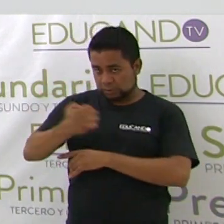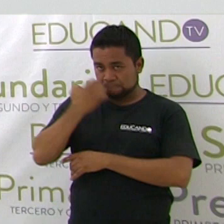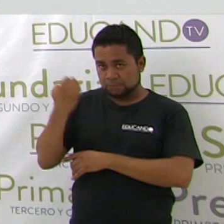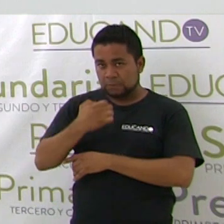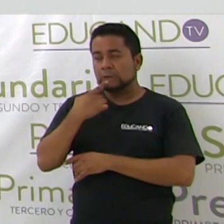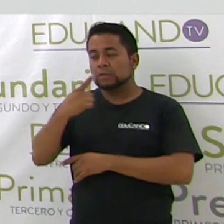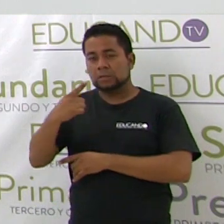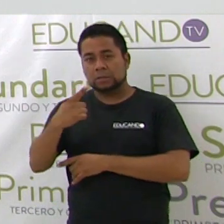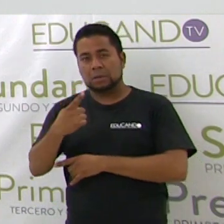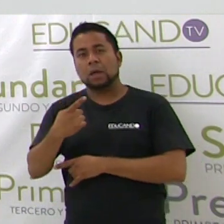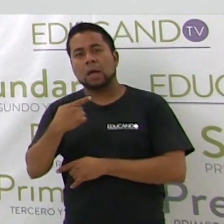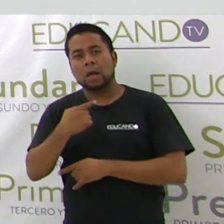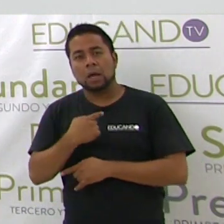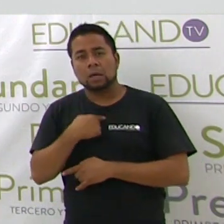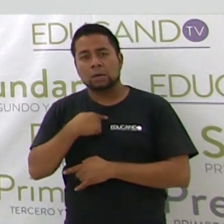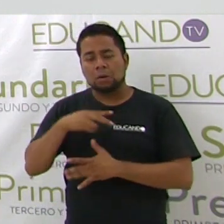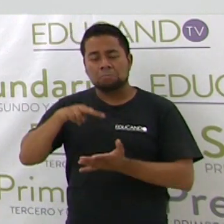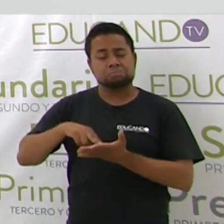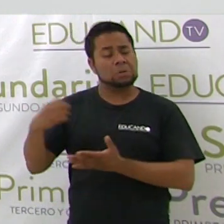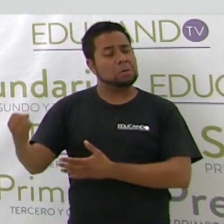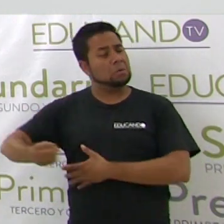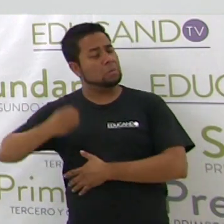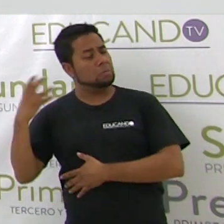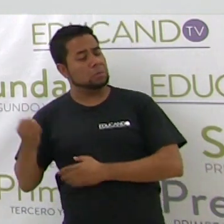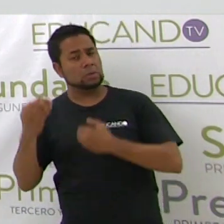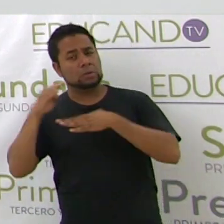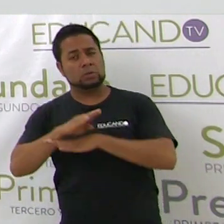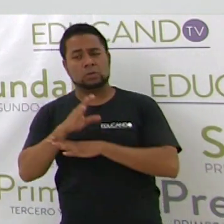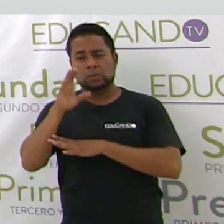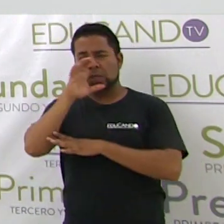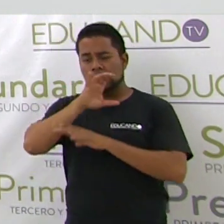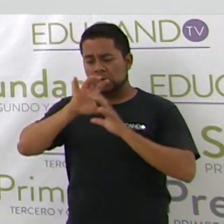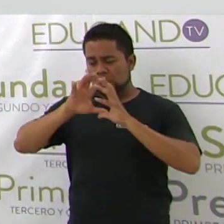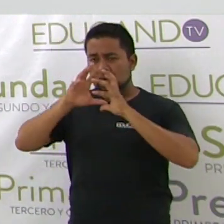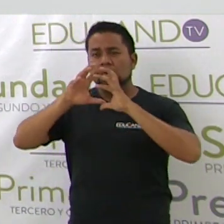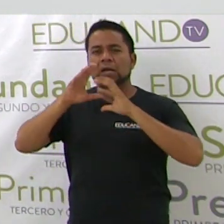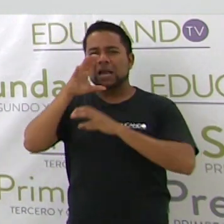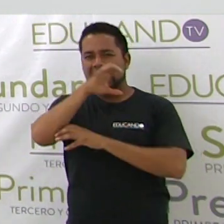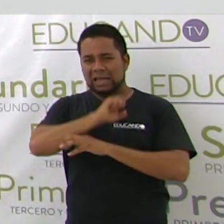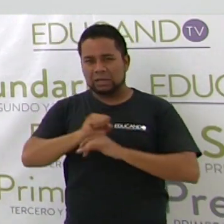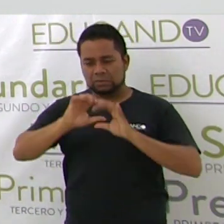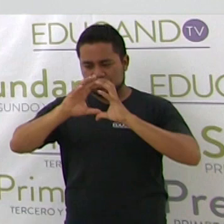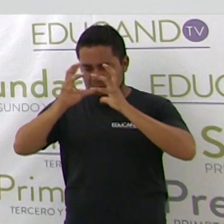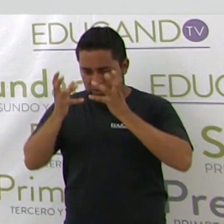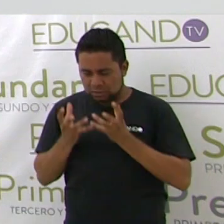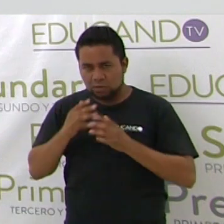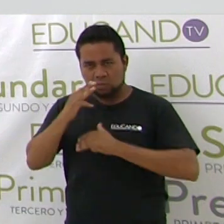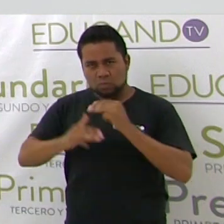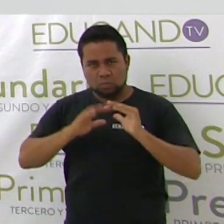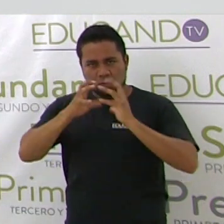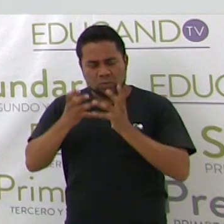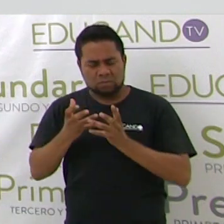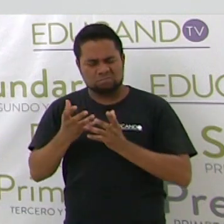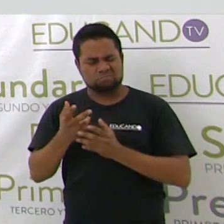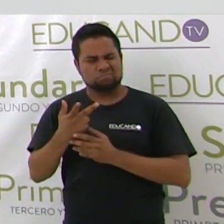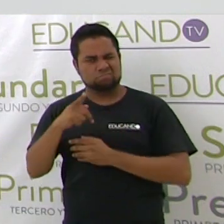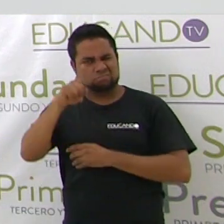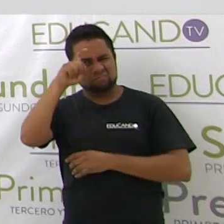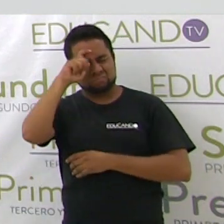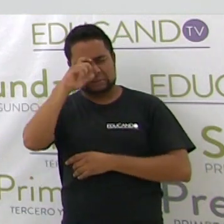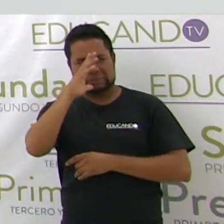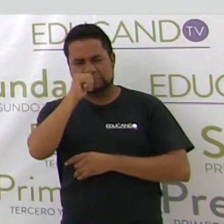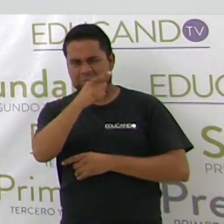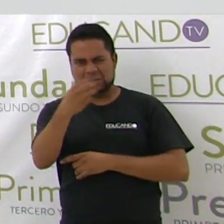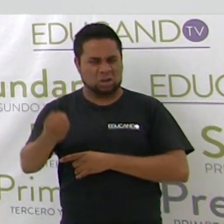nosotros decimos, presenté una conferencia acerca del calentamiento global, pero no es posible que sea una